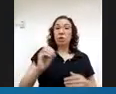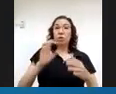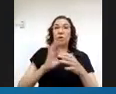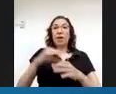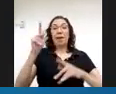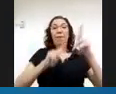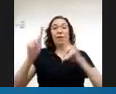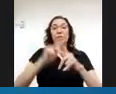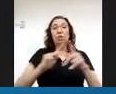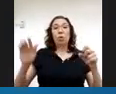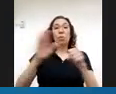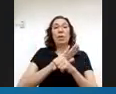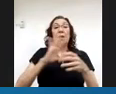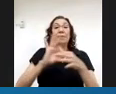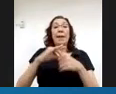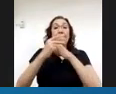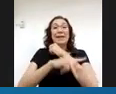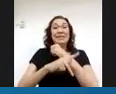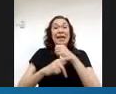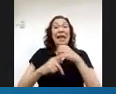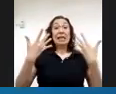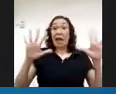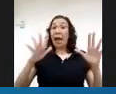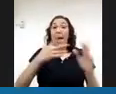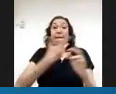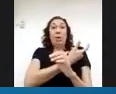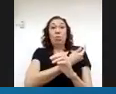población total del país ya está vacunada